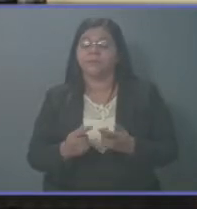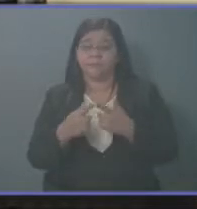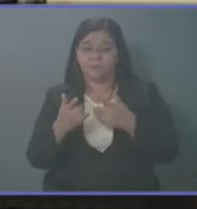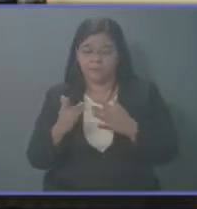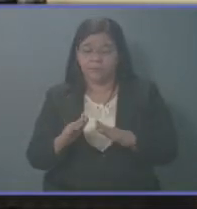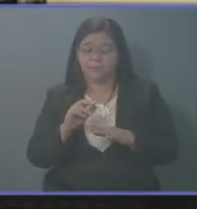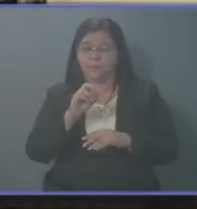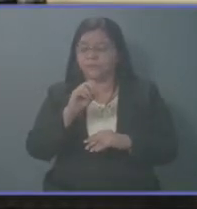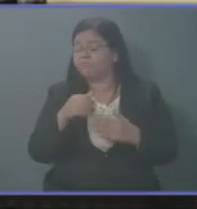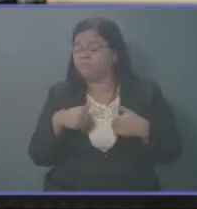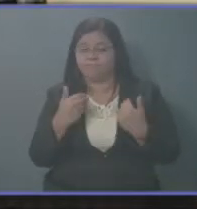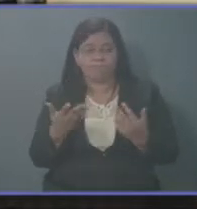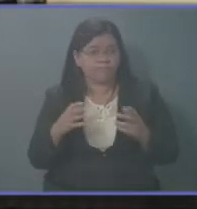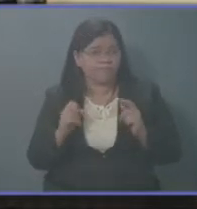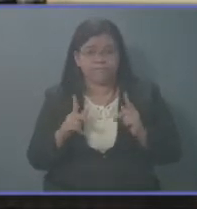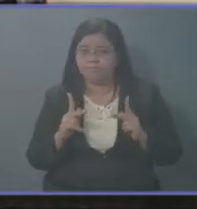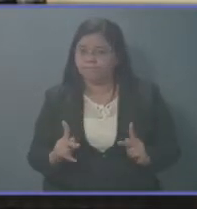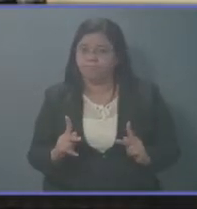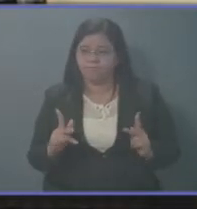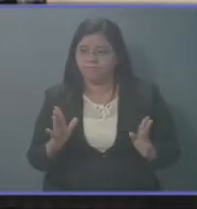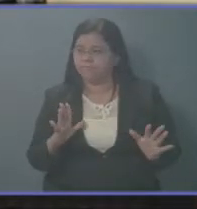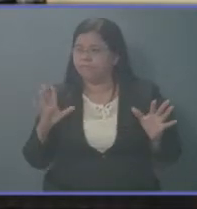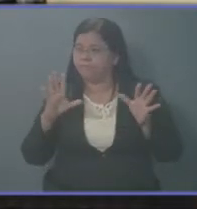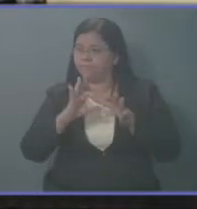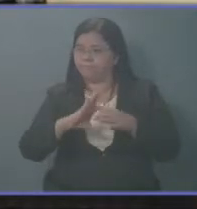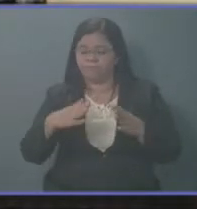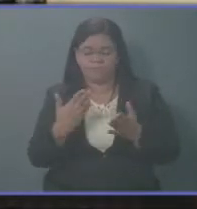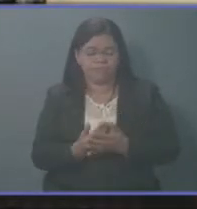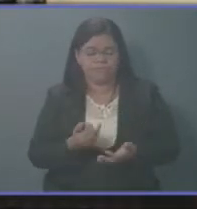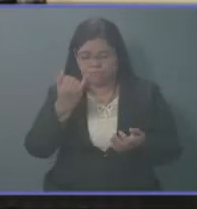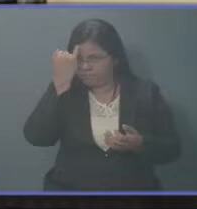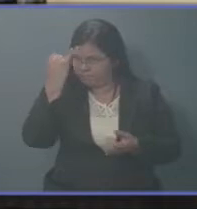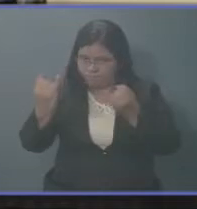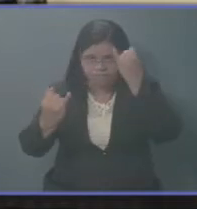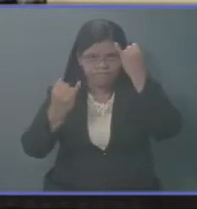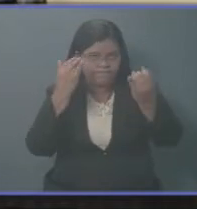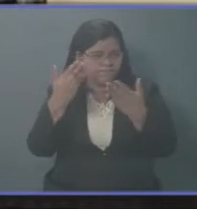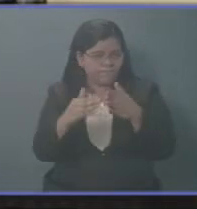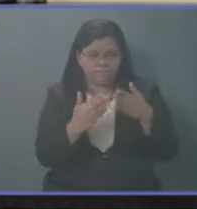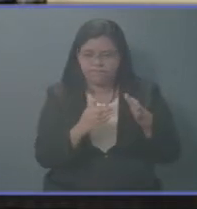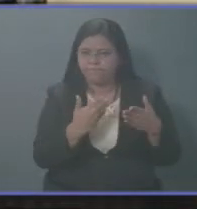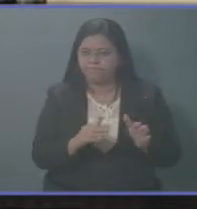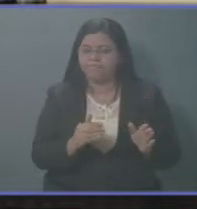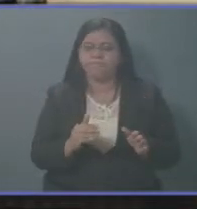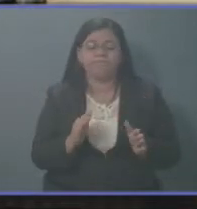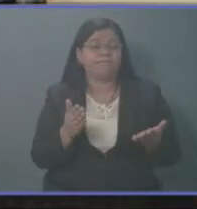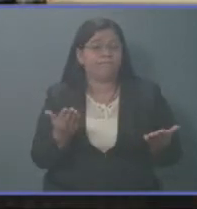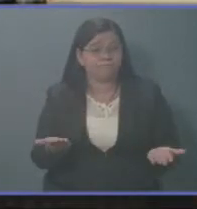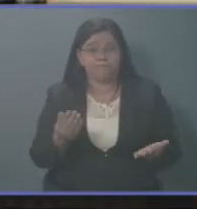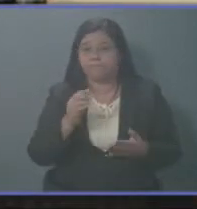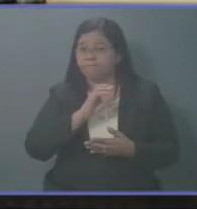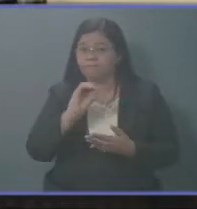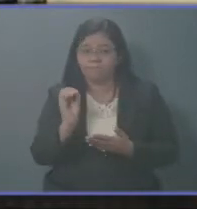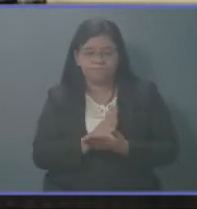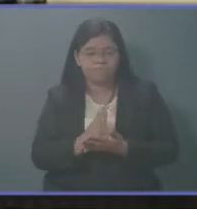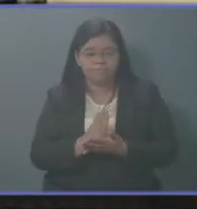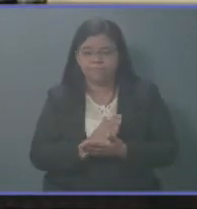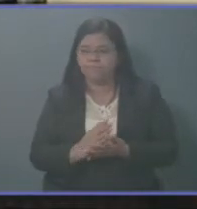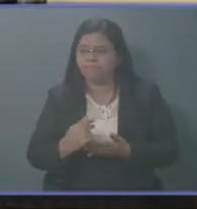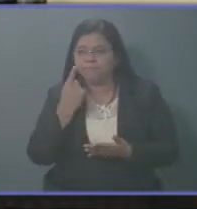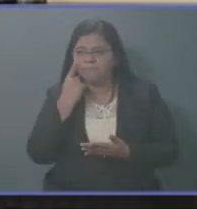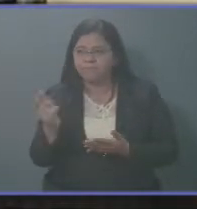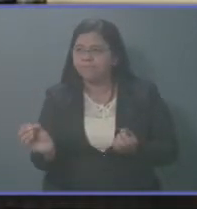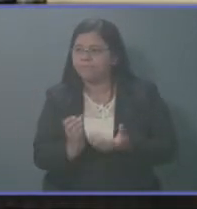haya existido oportunidad alguna de discusión, deliberación y expresión de ideas y pensamientos, porque no se potenció e incluso se negó